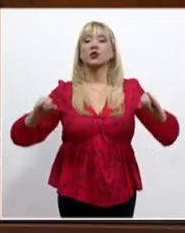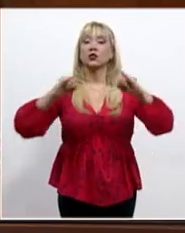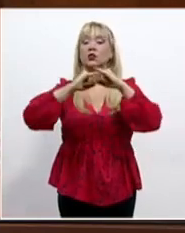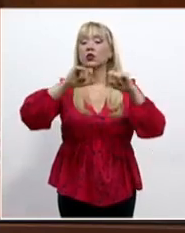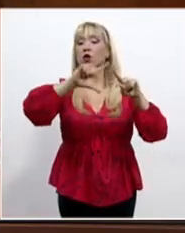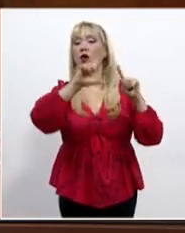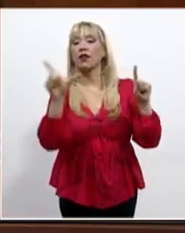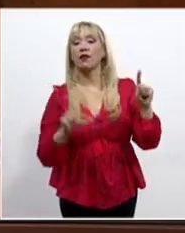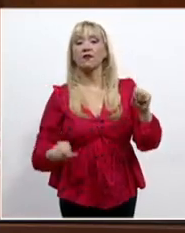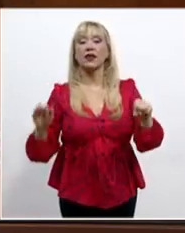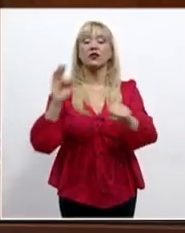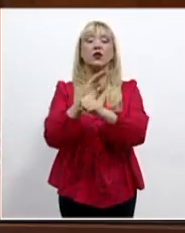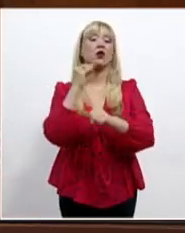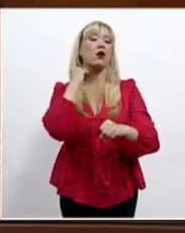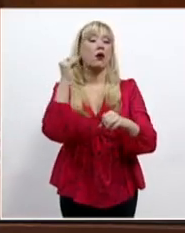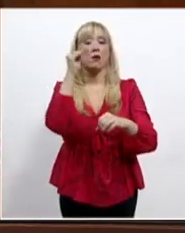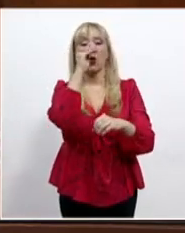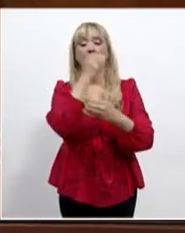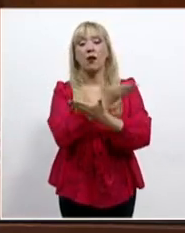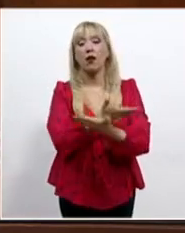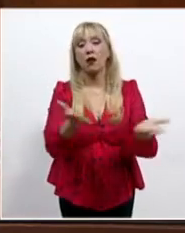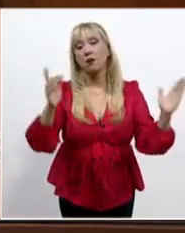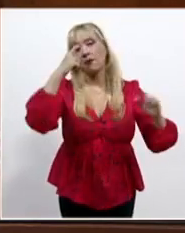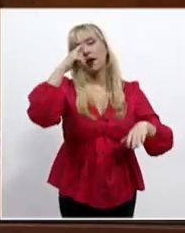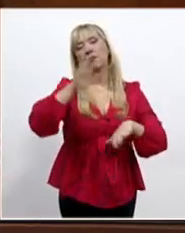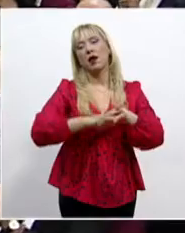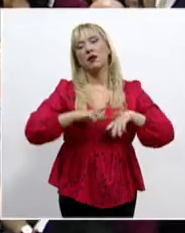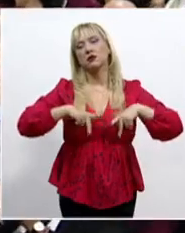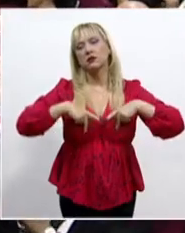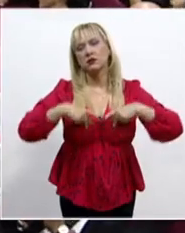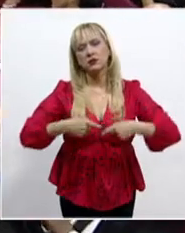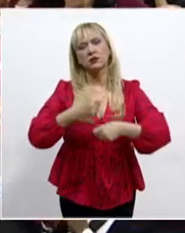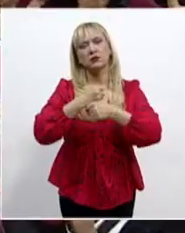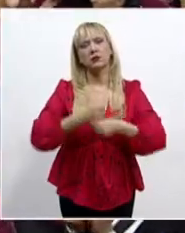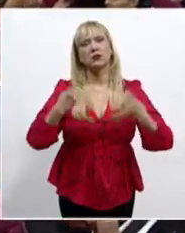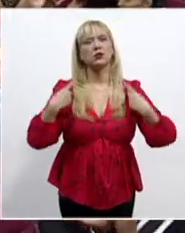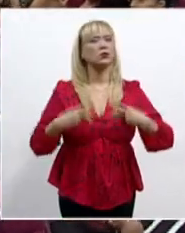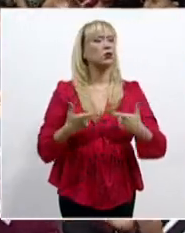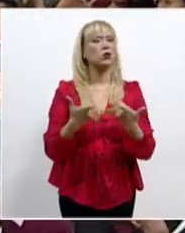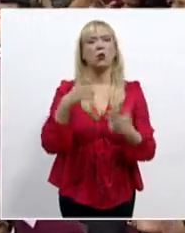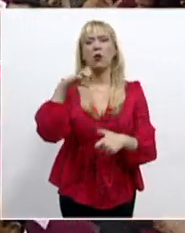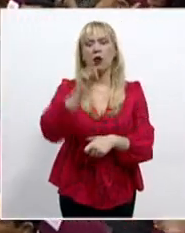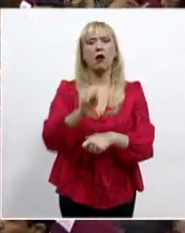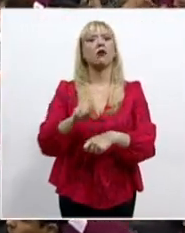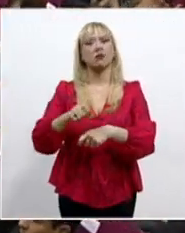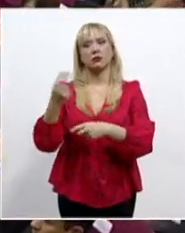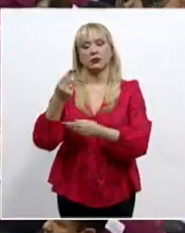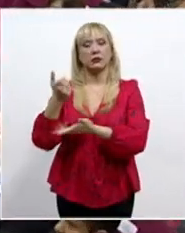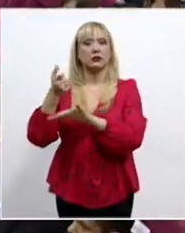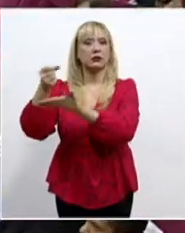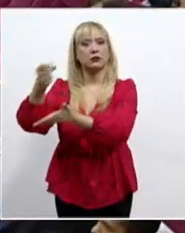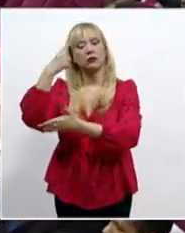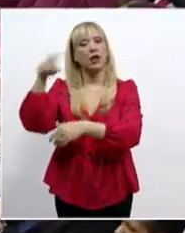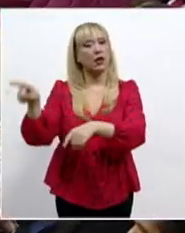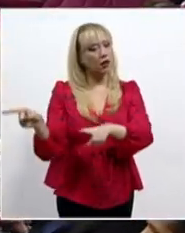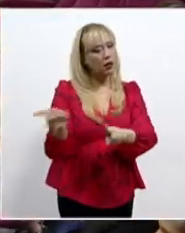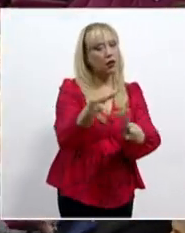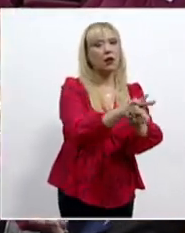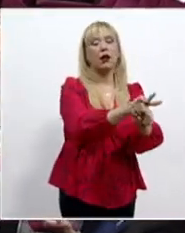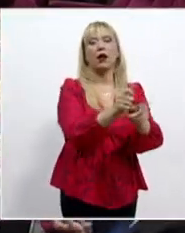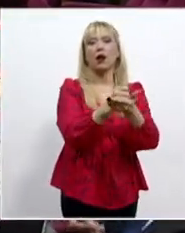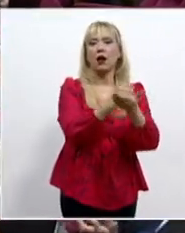garantizar la defensa de las personas en mayor condición de vulnerabilidad y sumando también a la Suprema Corte de Justicia.